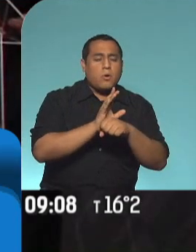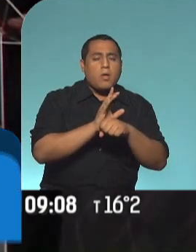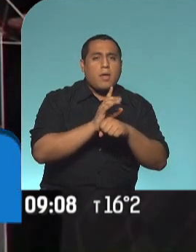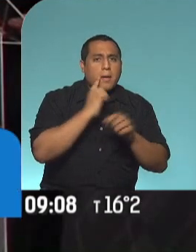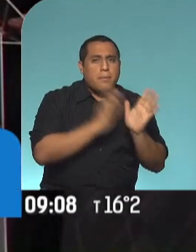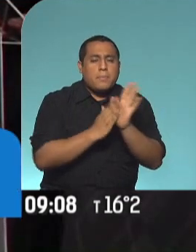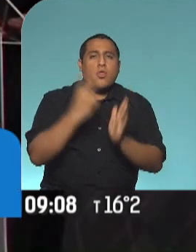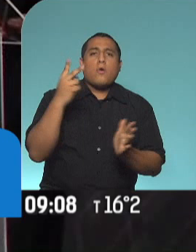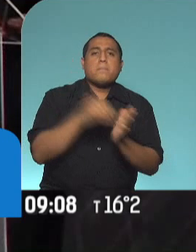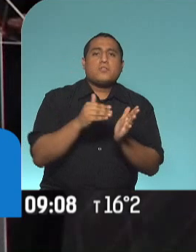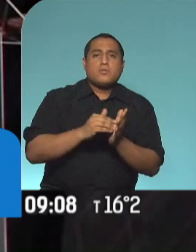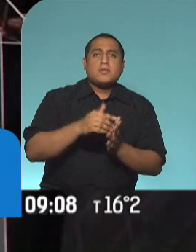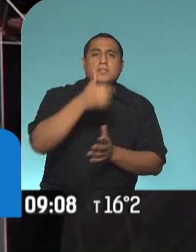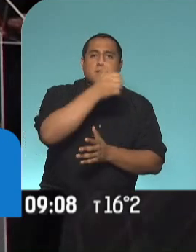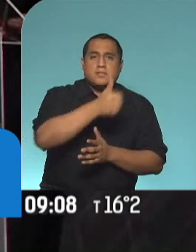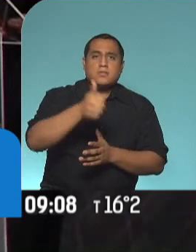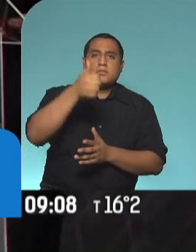a